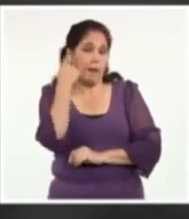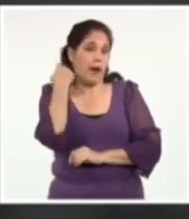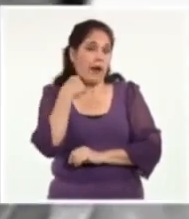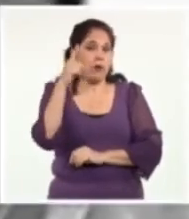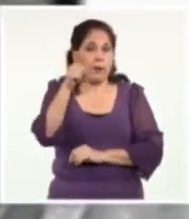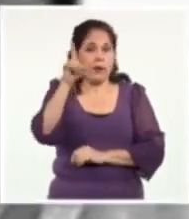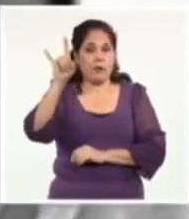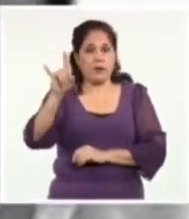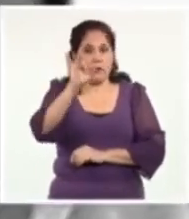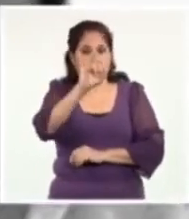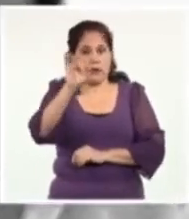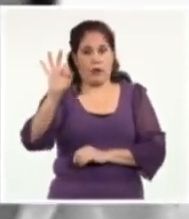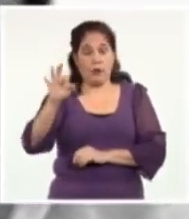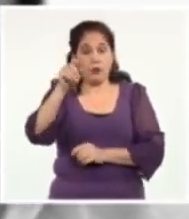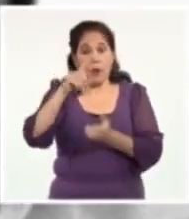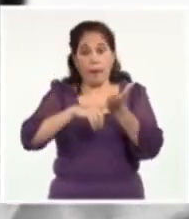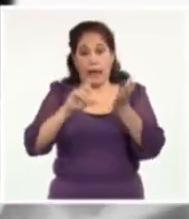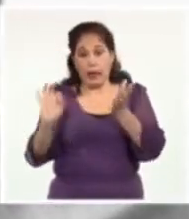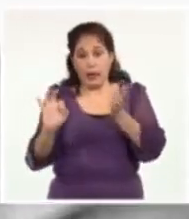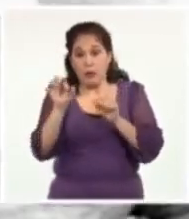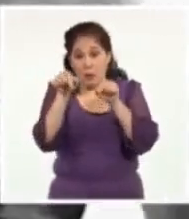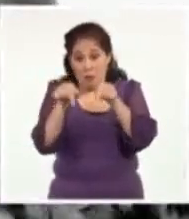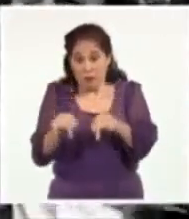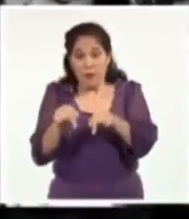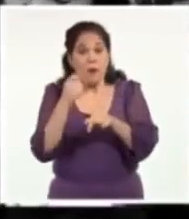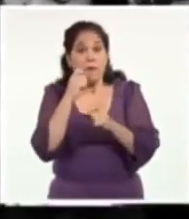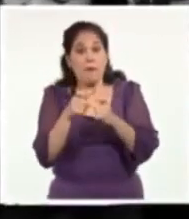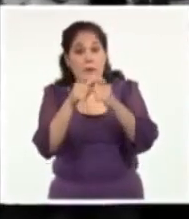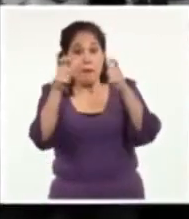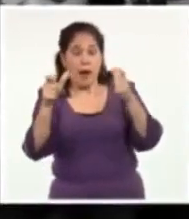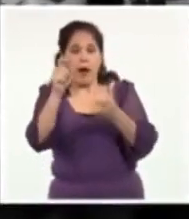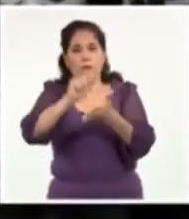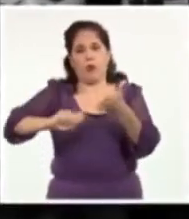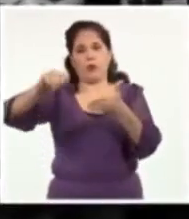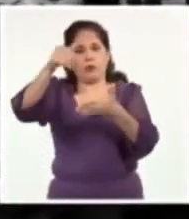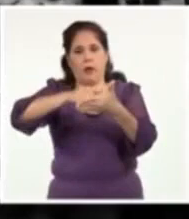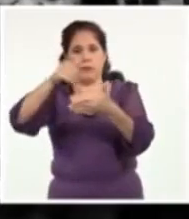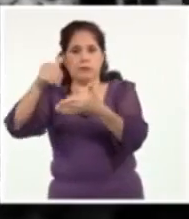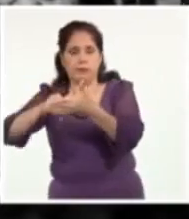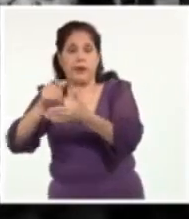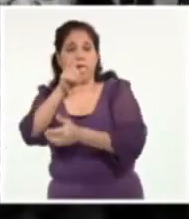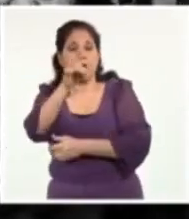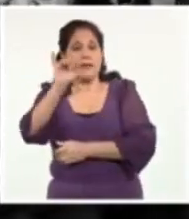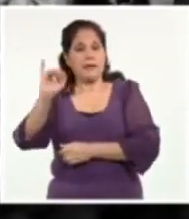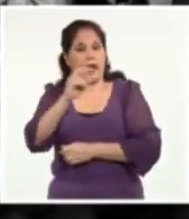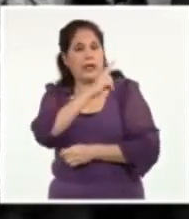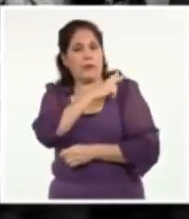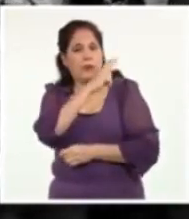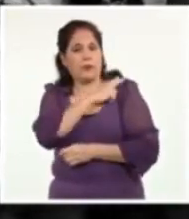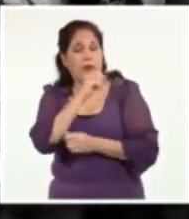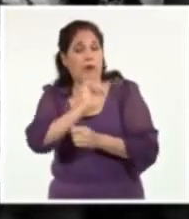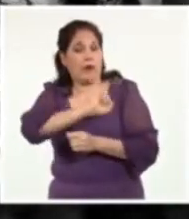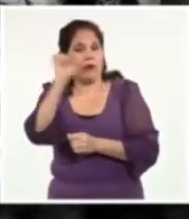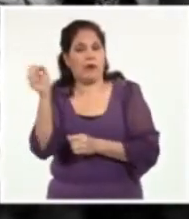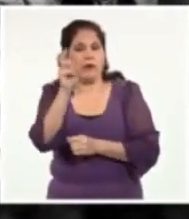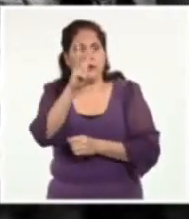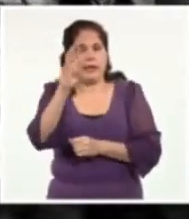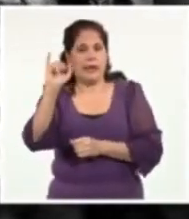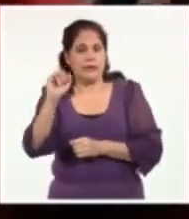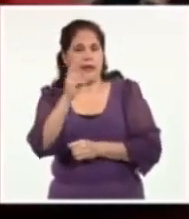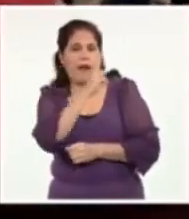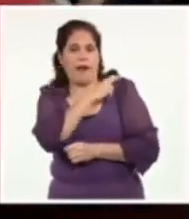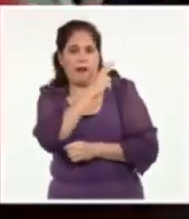de 1986. Fue el partido de izquierda con el mayor número de votantes, obtuvo 16 diputados y ganó 36